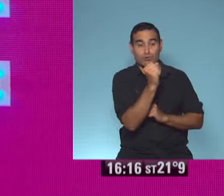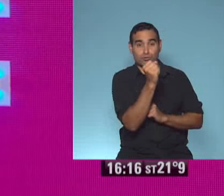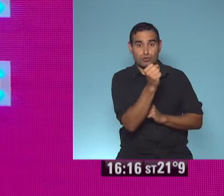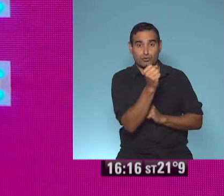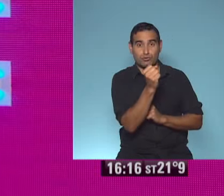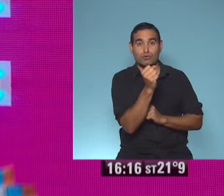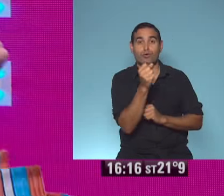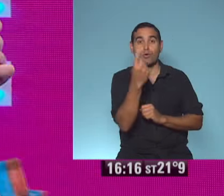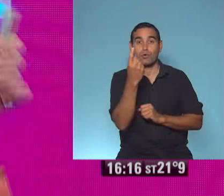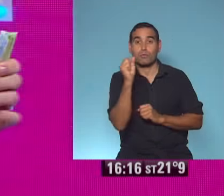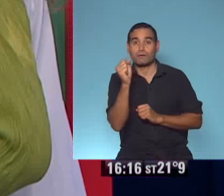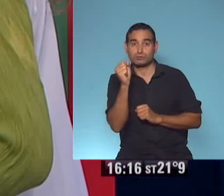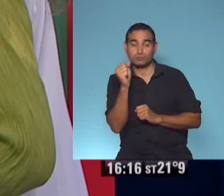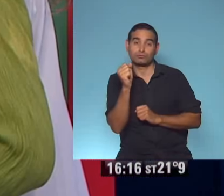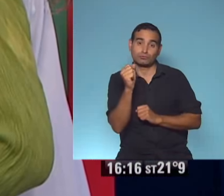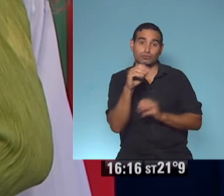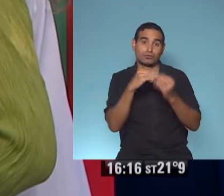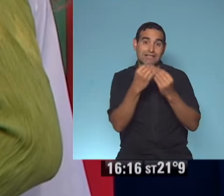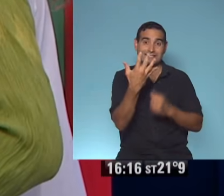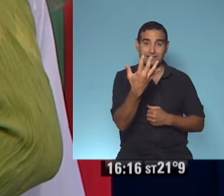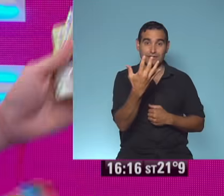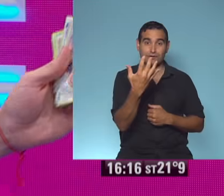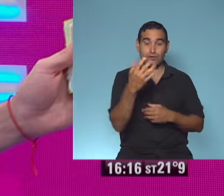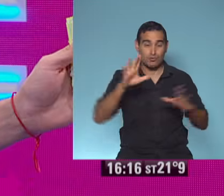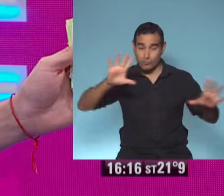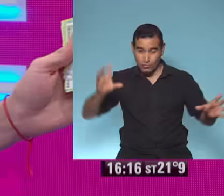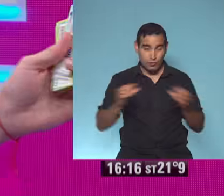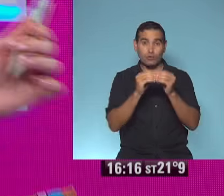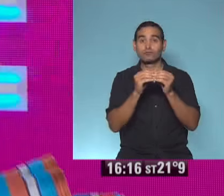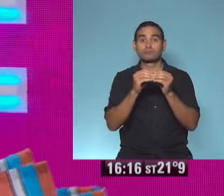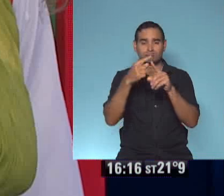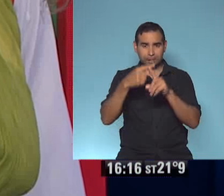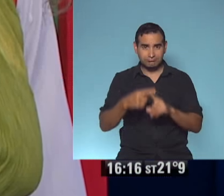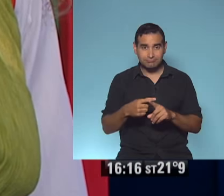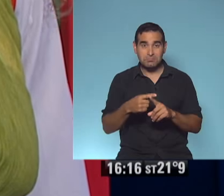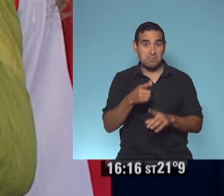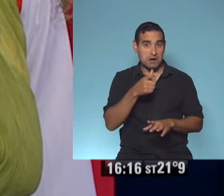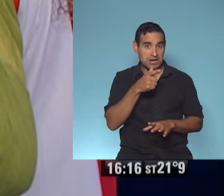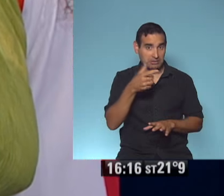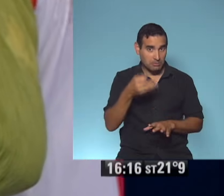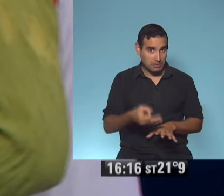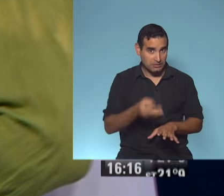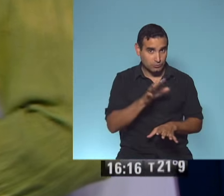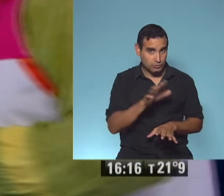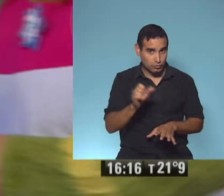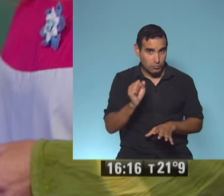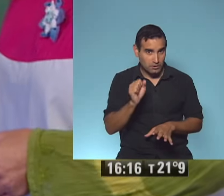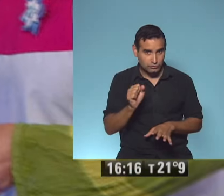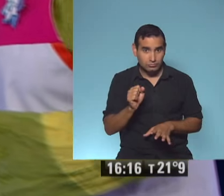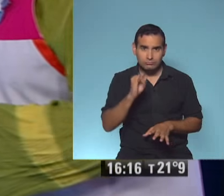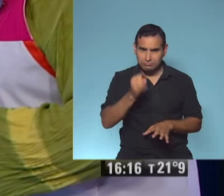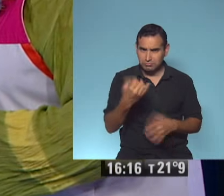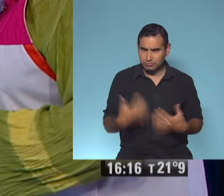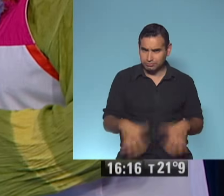Y una de 1 peso. Y hago 5. Y con todo eso... Creo que hice 55, ¿no? Sí,